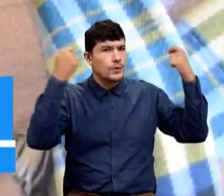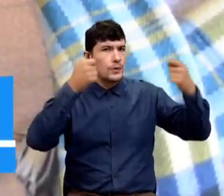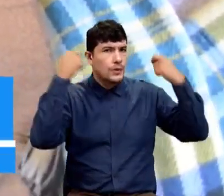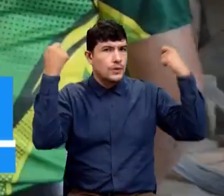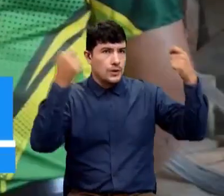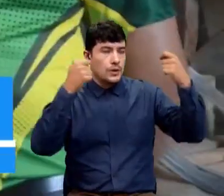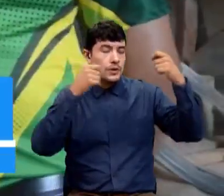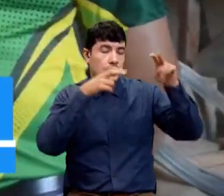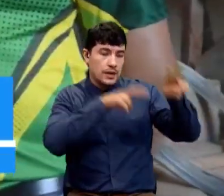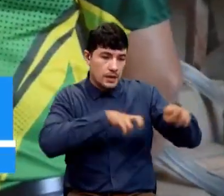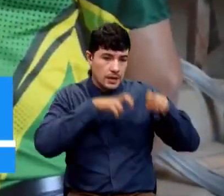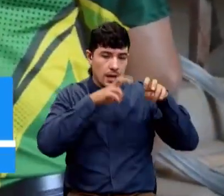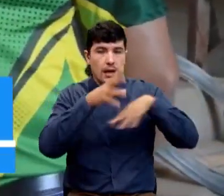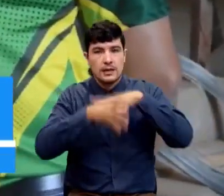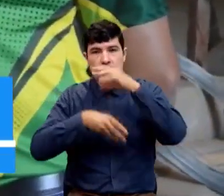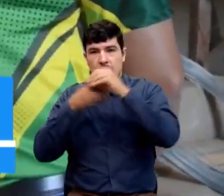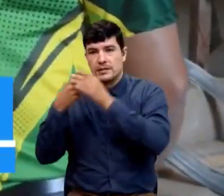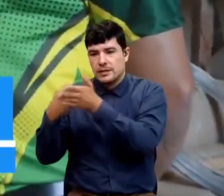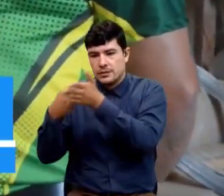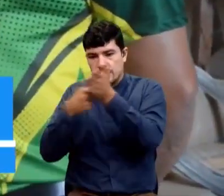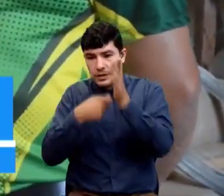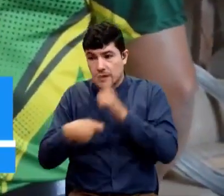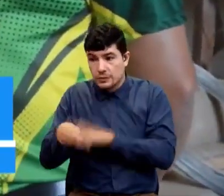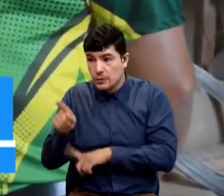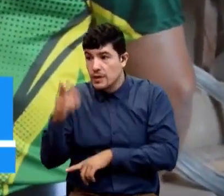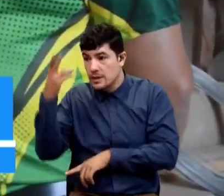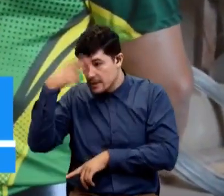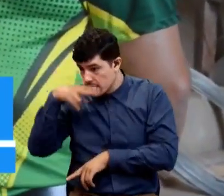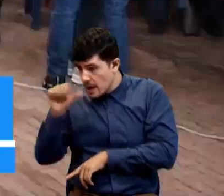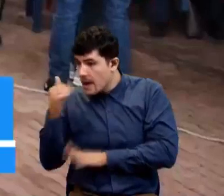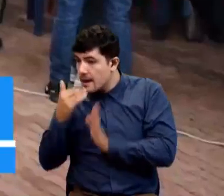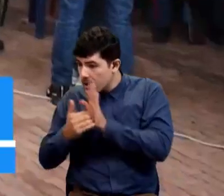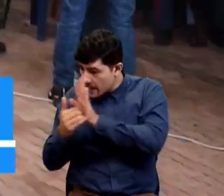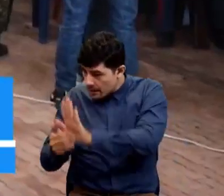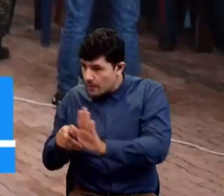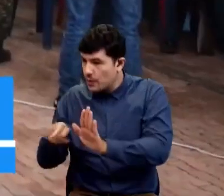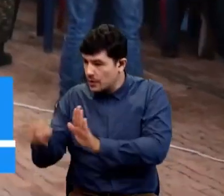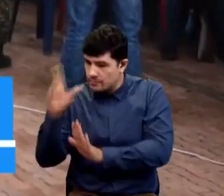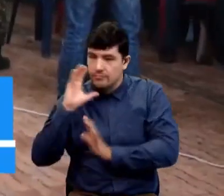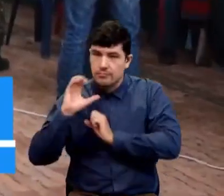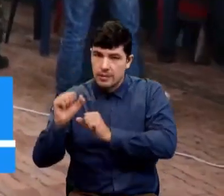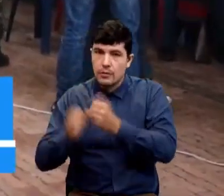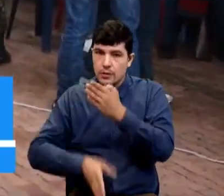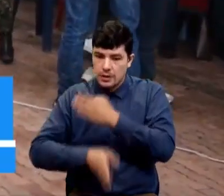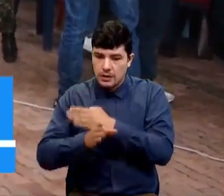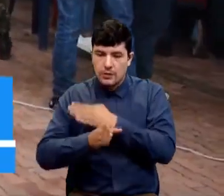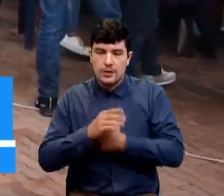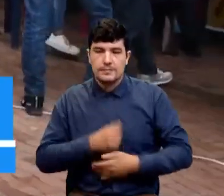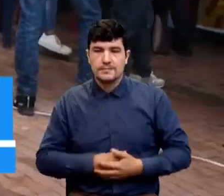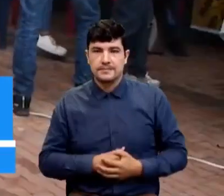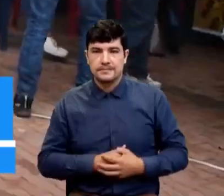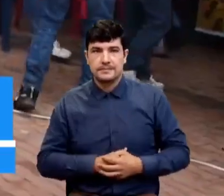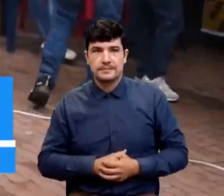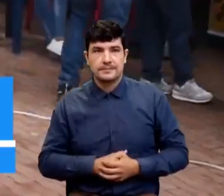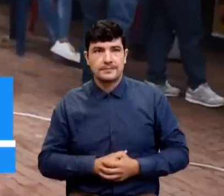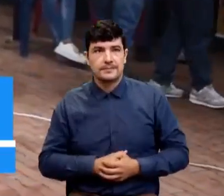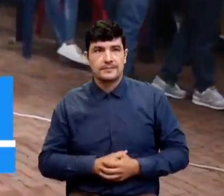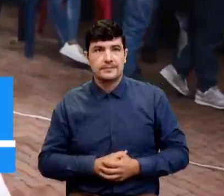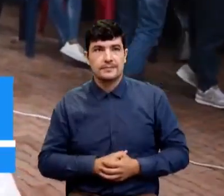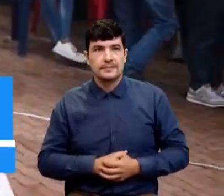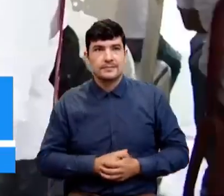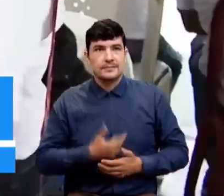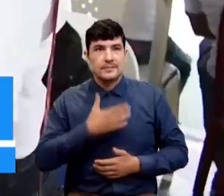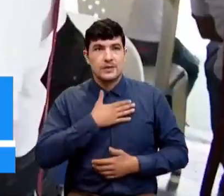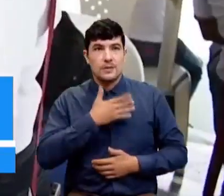municipio ejemplo que ella ha seguido es una alegría inmensa eh Para mí